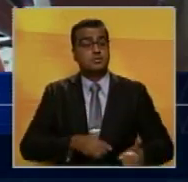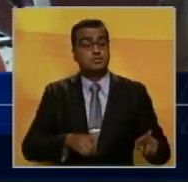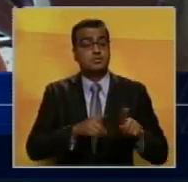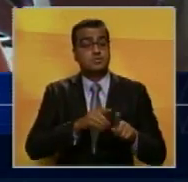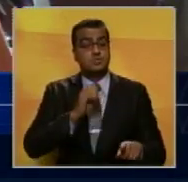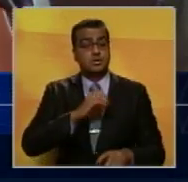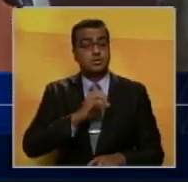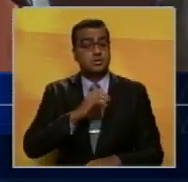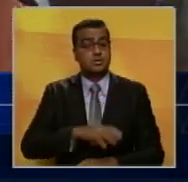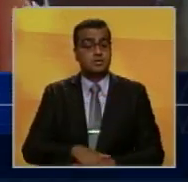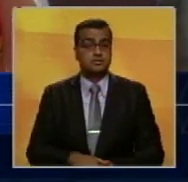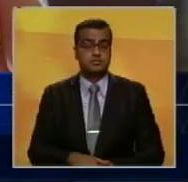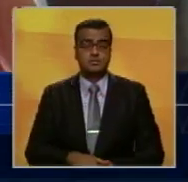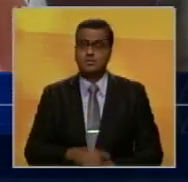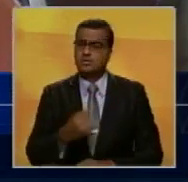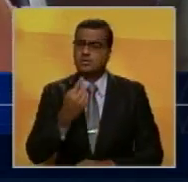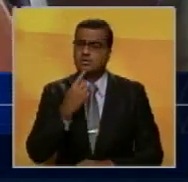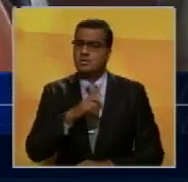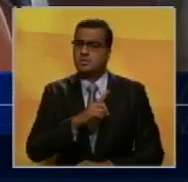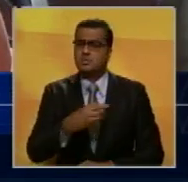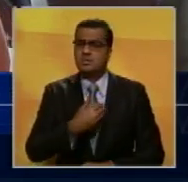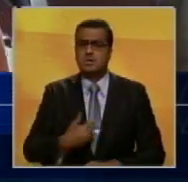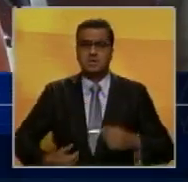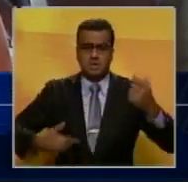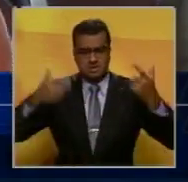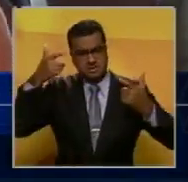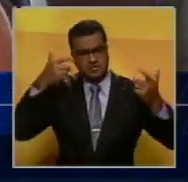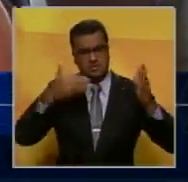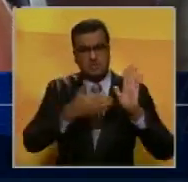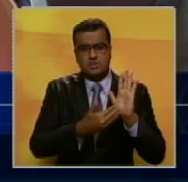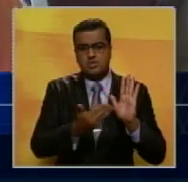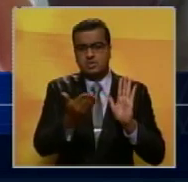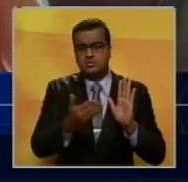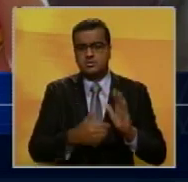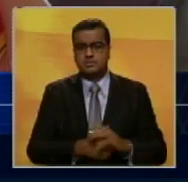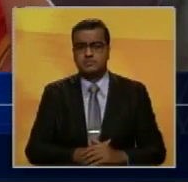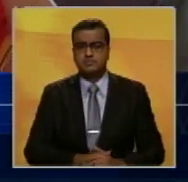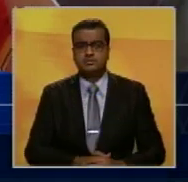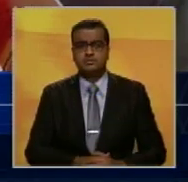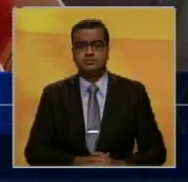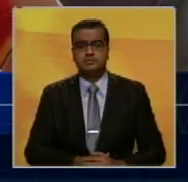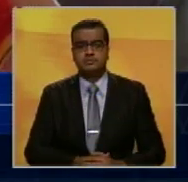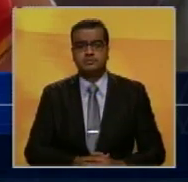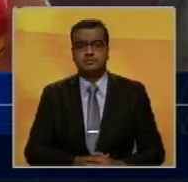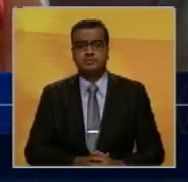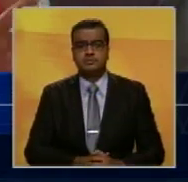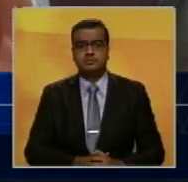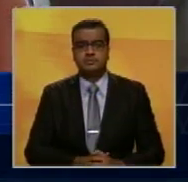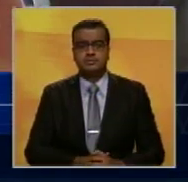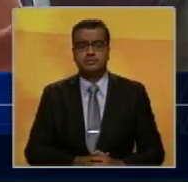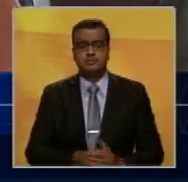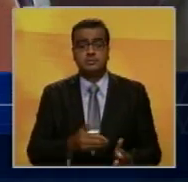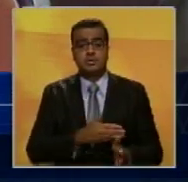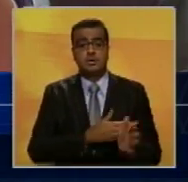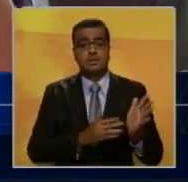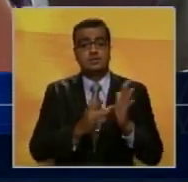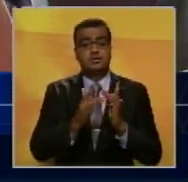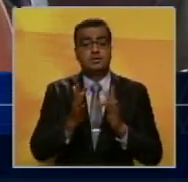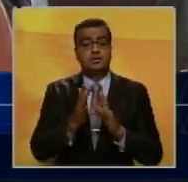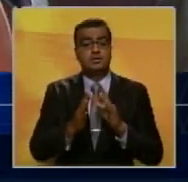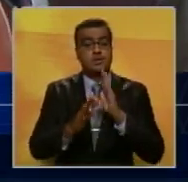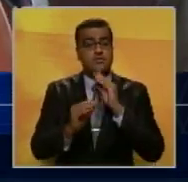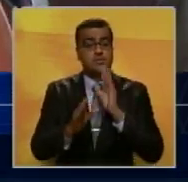históricos. Entonces ellos vienen y dicen, no, es que Chávez en el 99 no planteó eso. A ver, los anticristos hablando de la